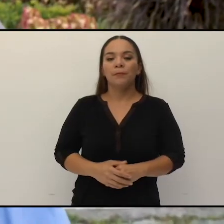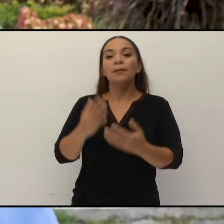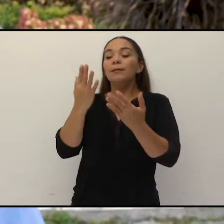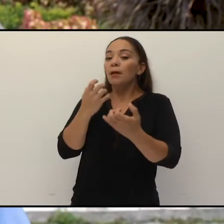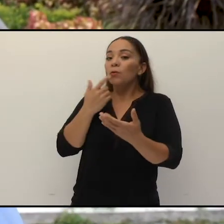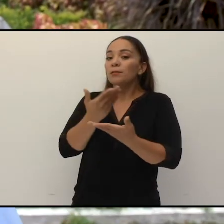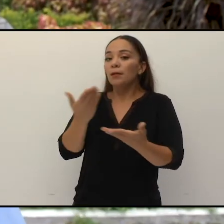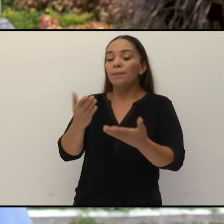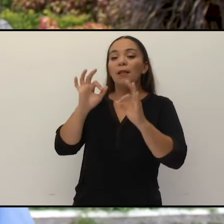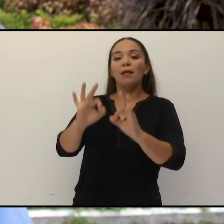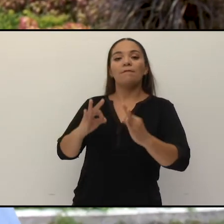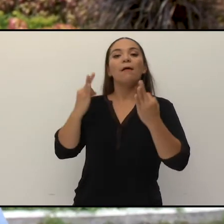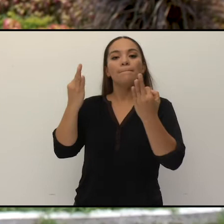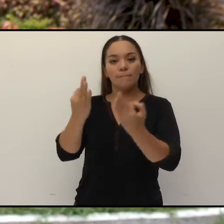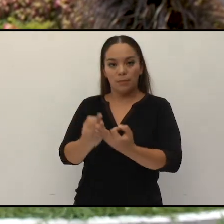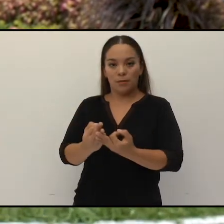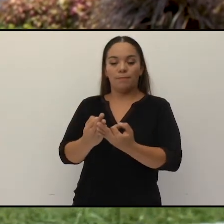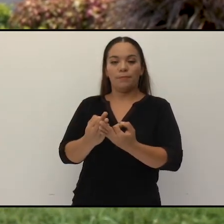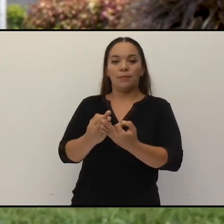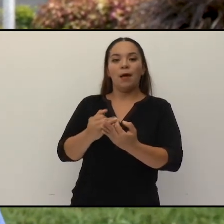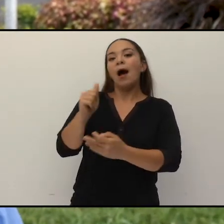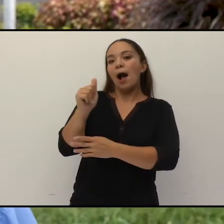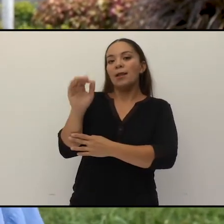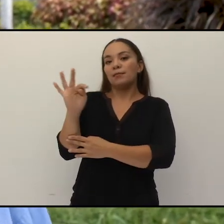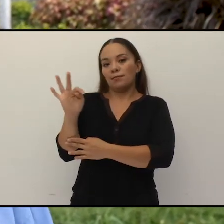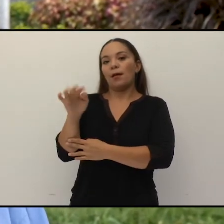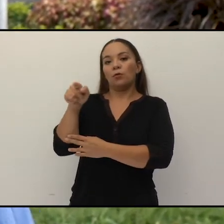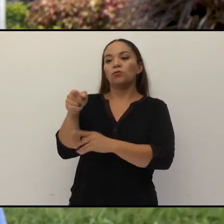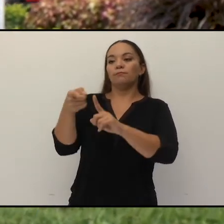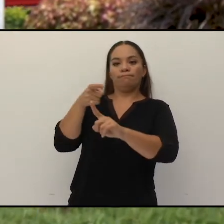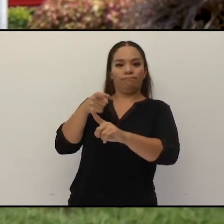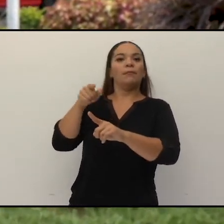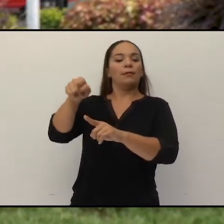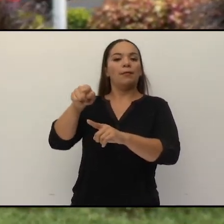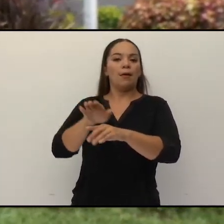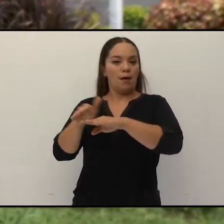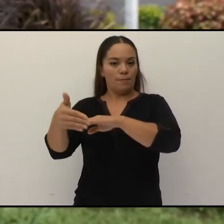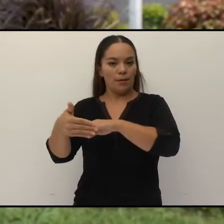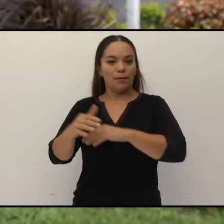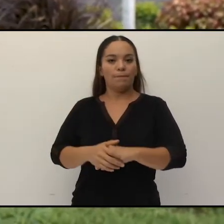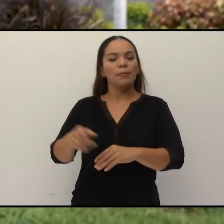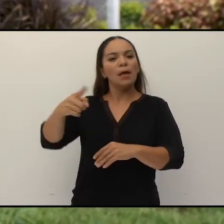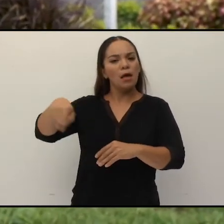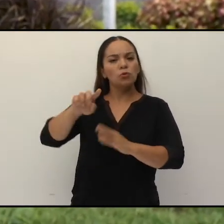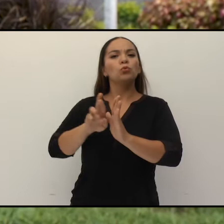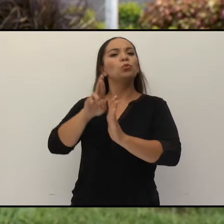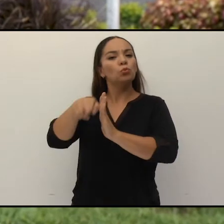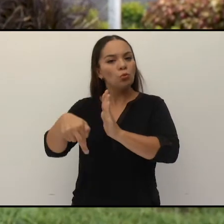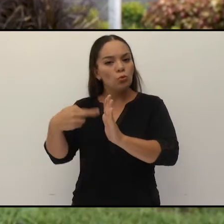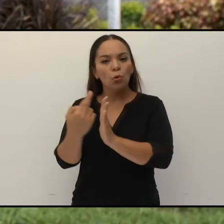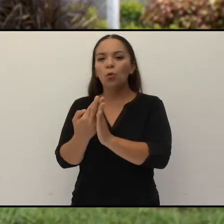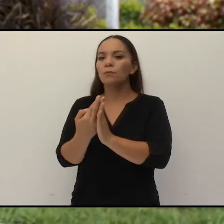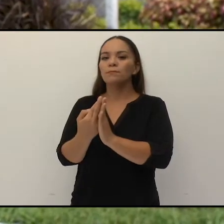Quiero señalar que la familia Allen Taylor, originario de Jamaica, juegan